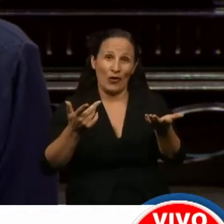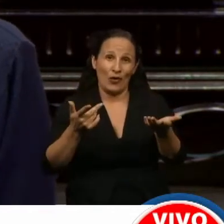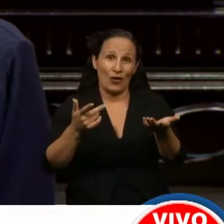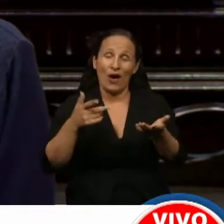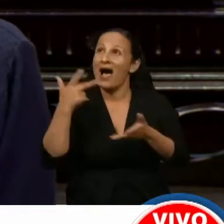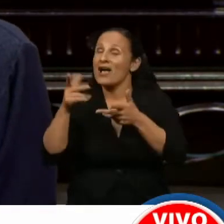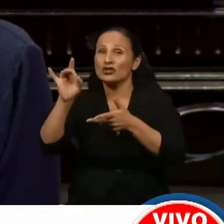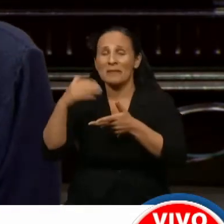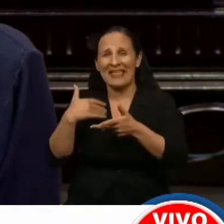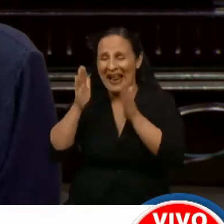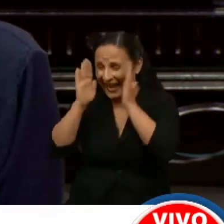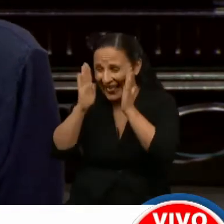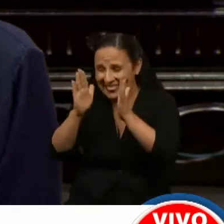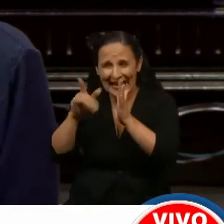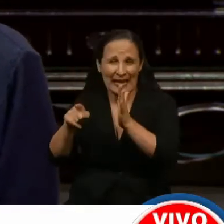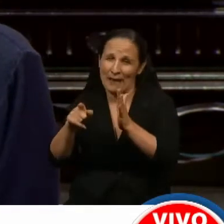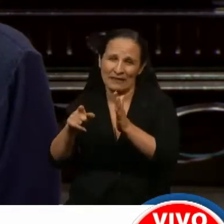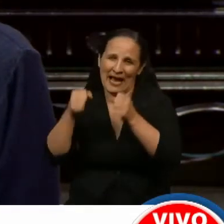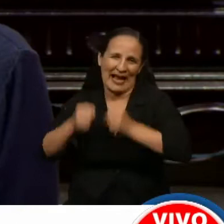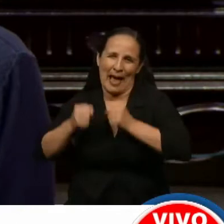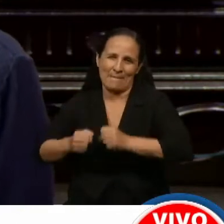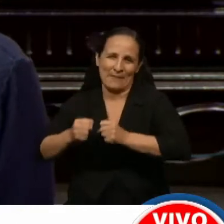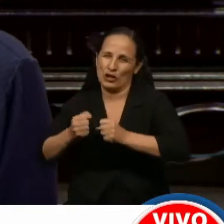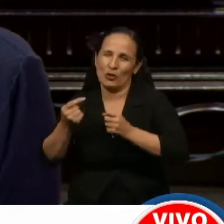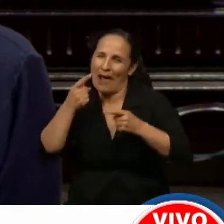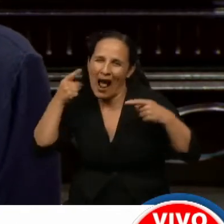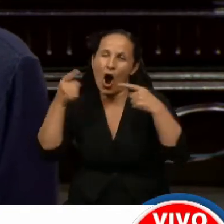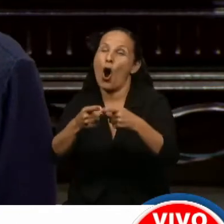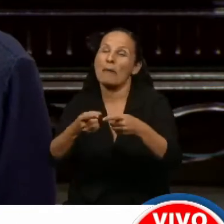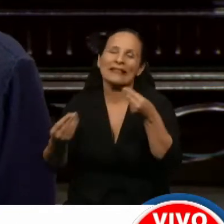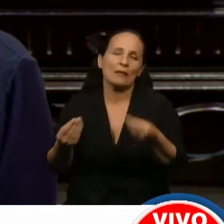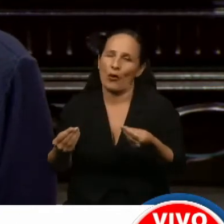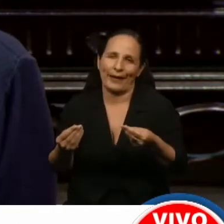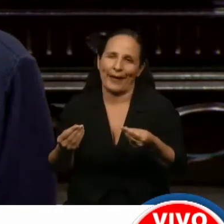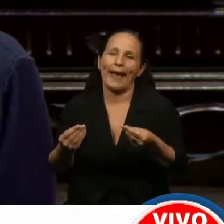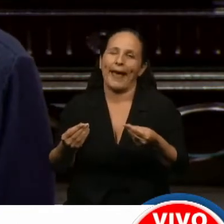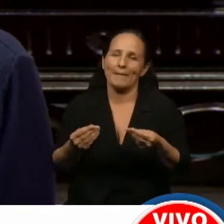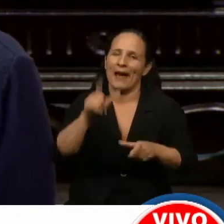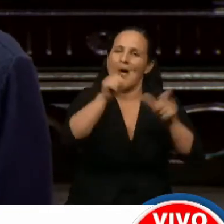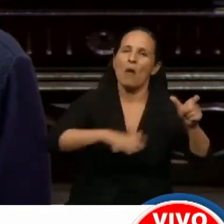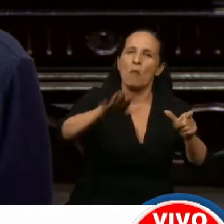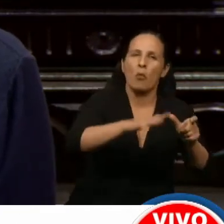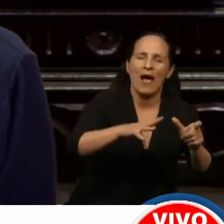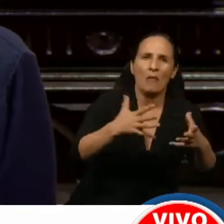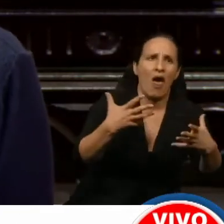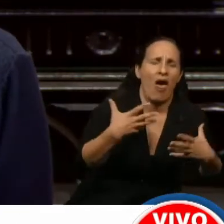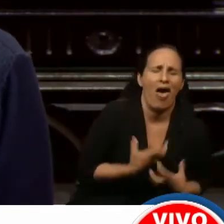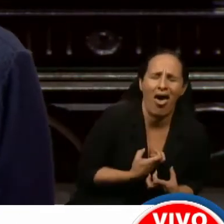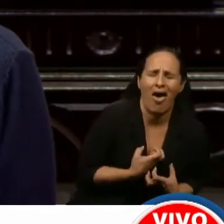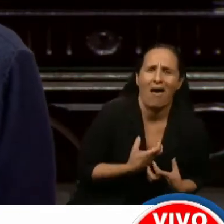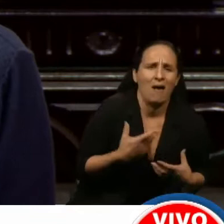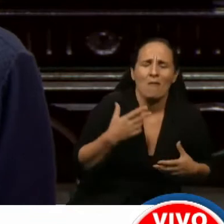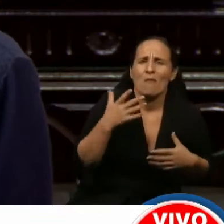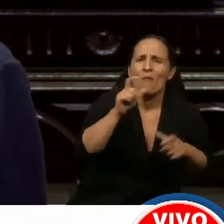caprichoso. Es un acto en el que se busca quebrar constantemente la voluntad de un pueblo agobiado,